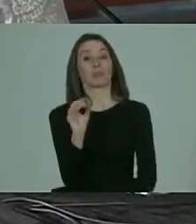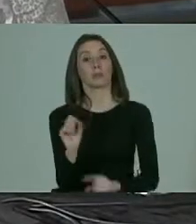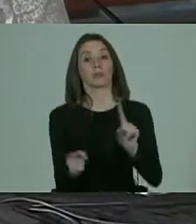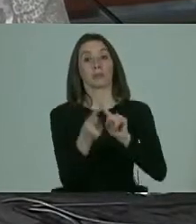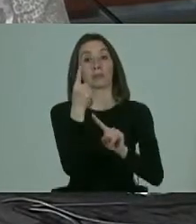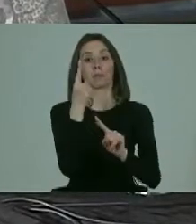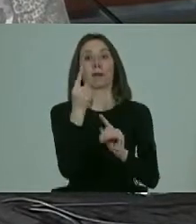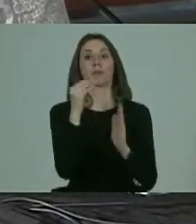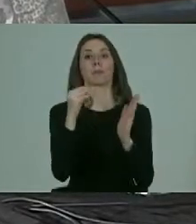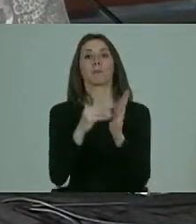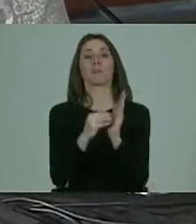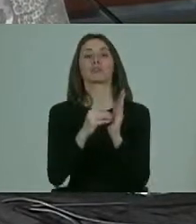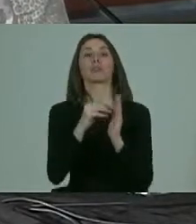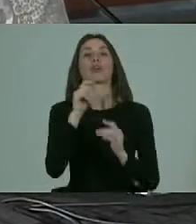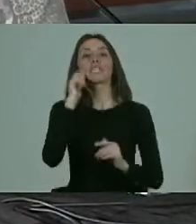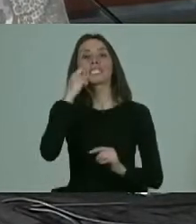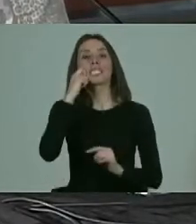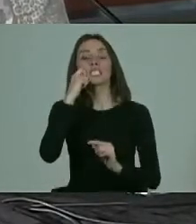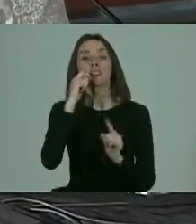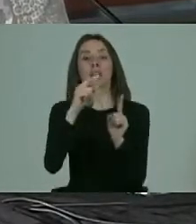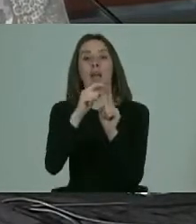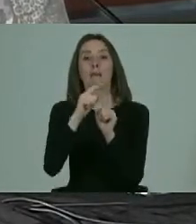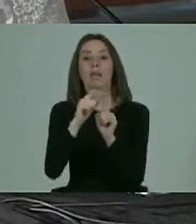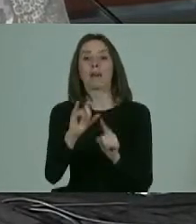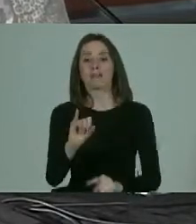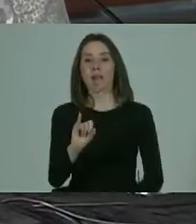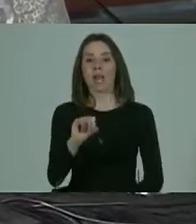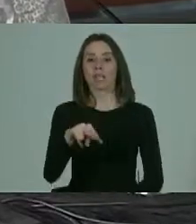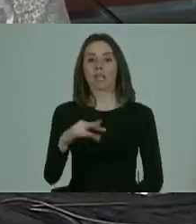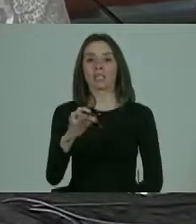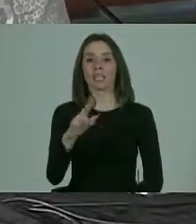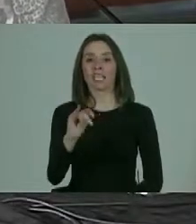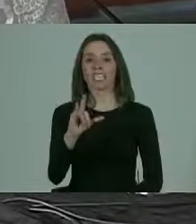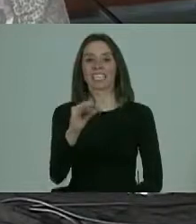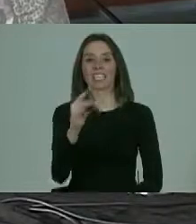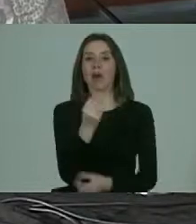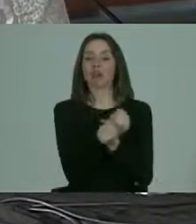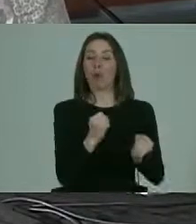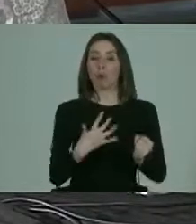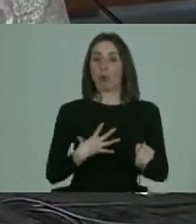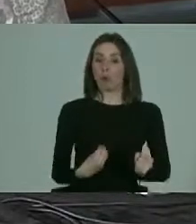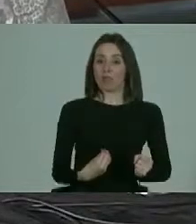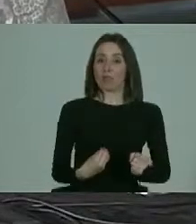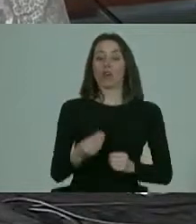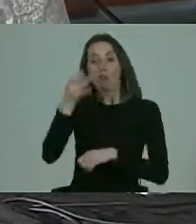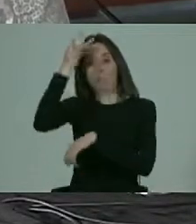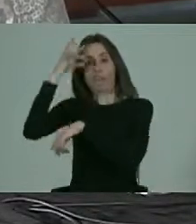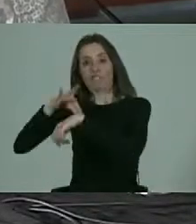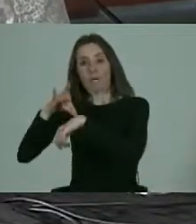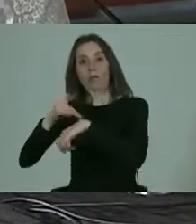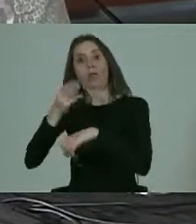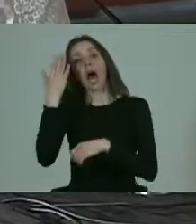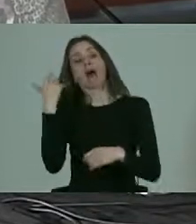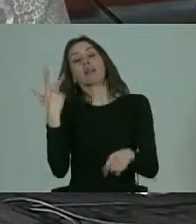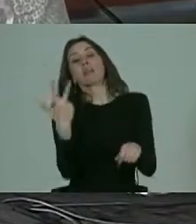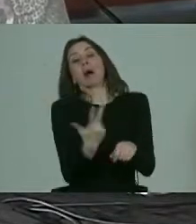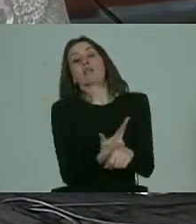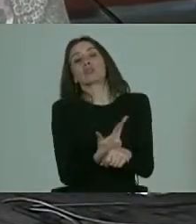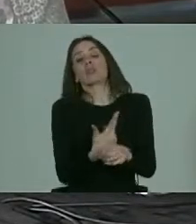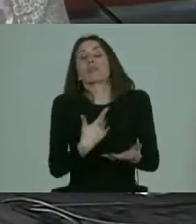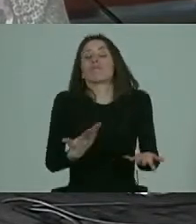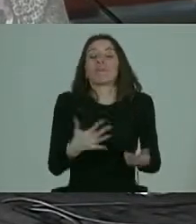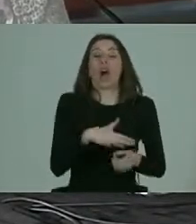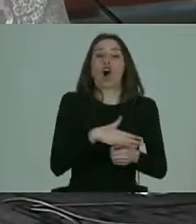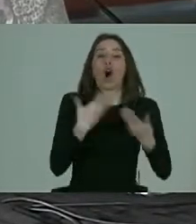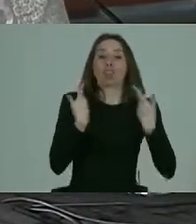definió a infertilidad como una enfermedad antes era simplemente una condición mala suerte tenerlo pero